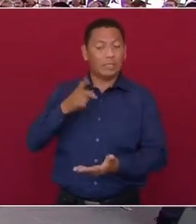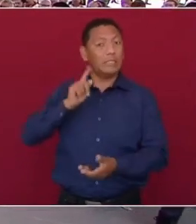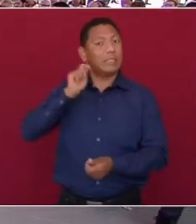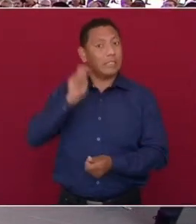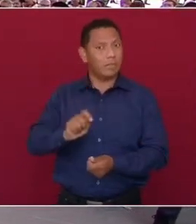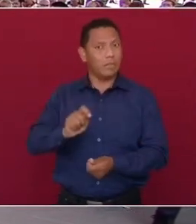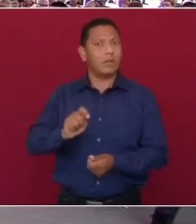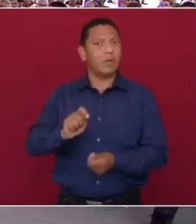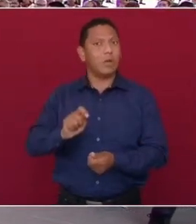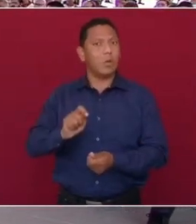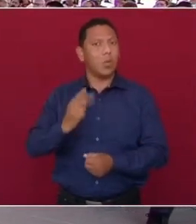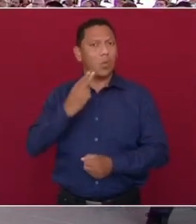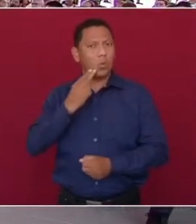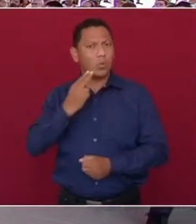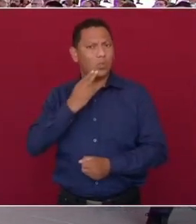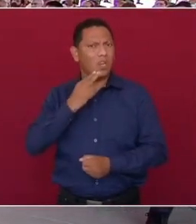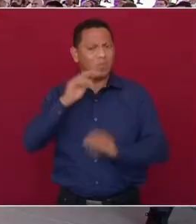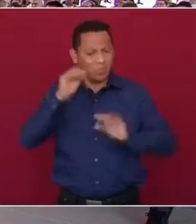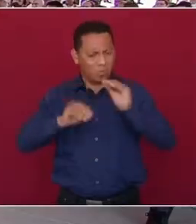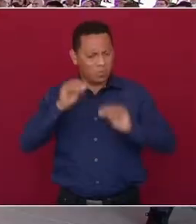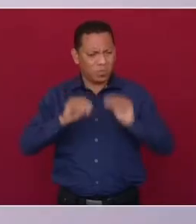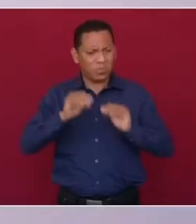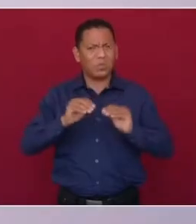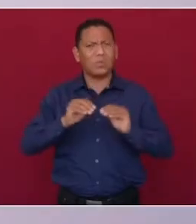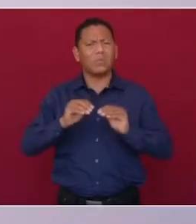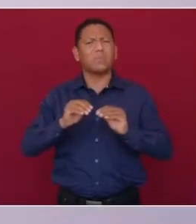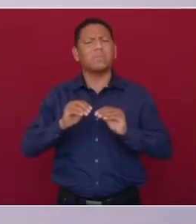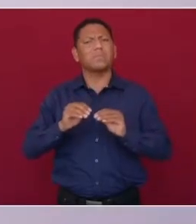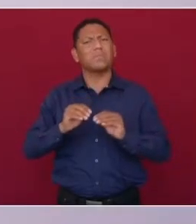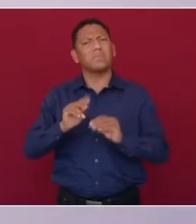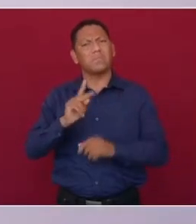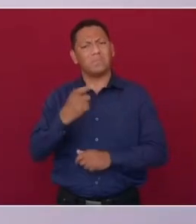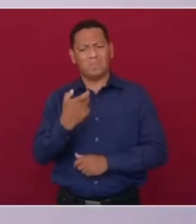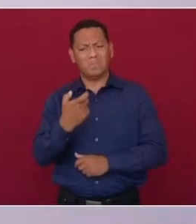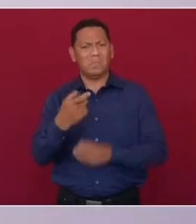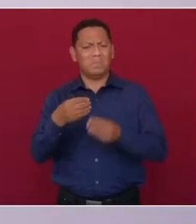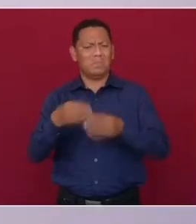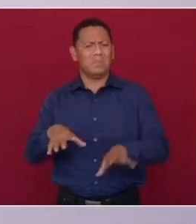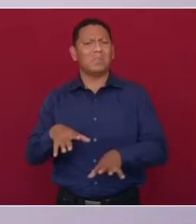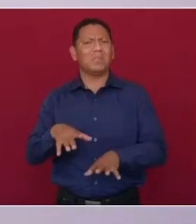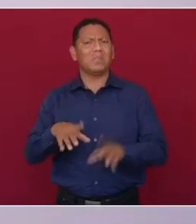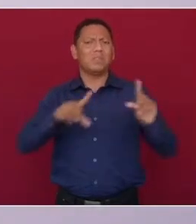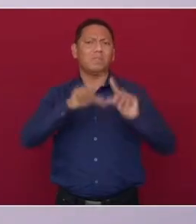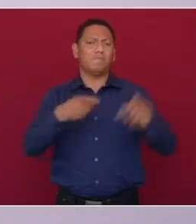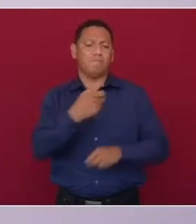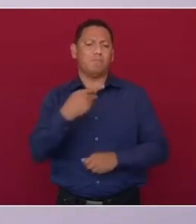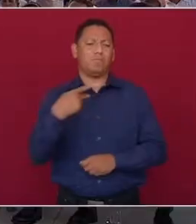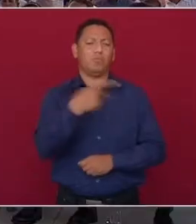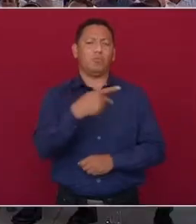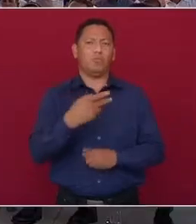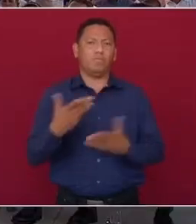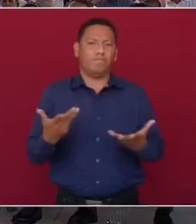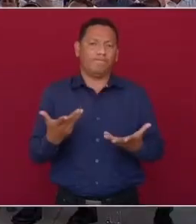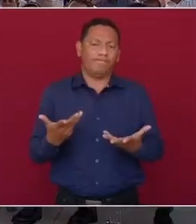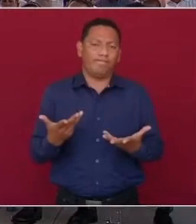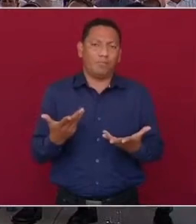inversión pública, dinero del presupuesto, dinero del pueblo. Entonces,